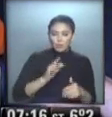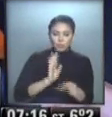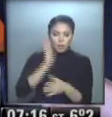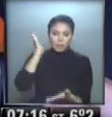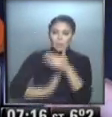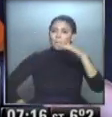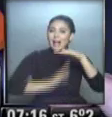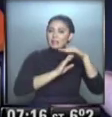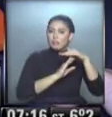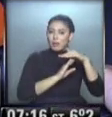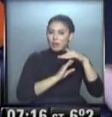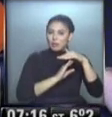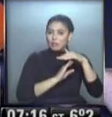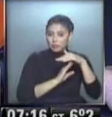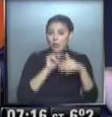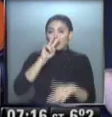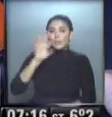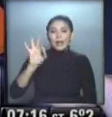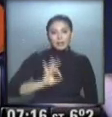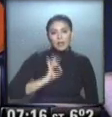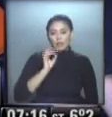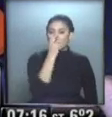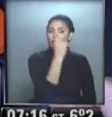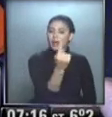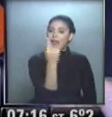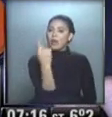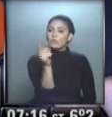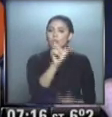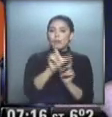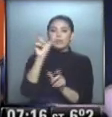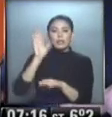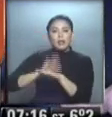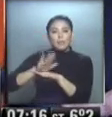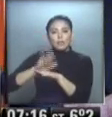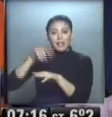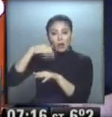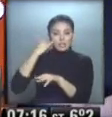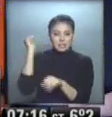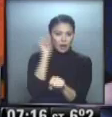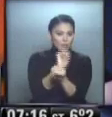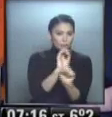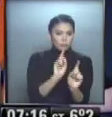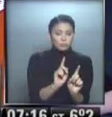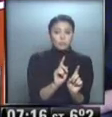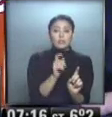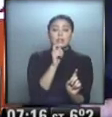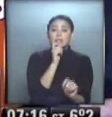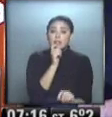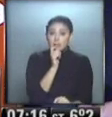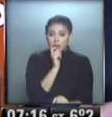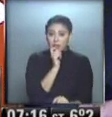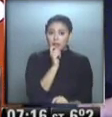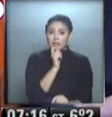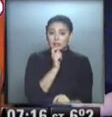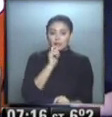máxima, en práctica 20 años para cada uno de los imputados, ahora condenados. Que en el caso de Kevin